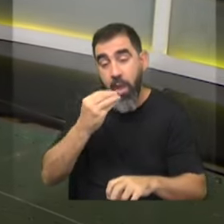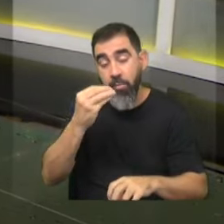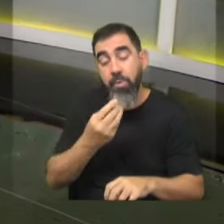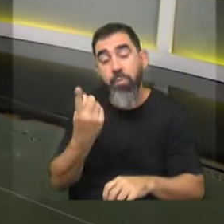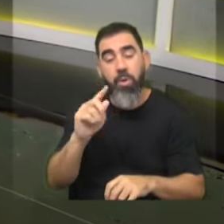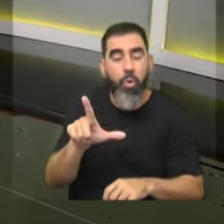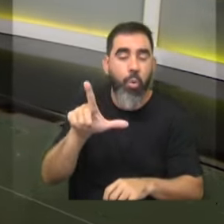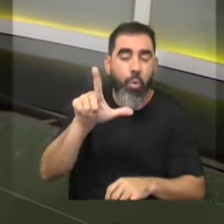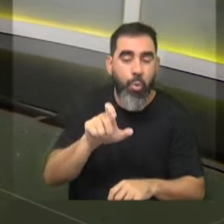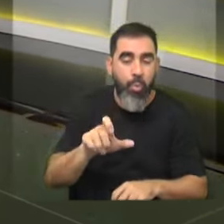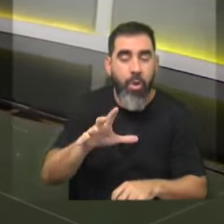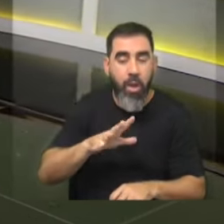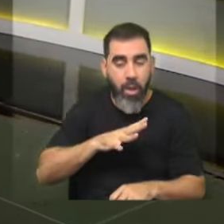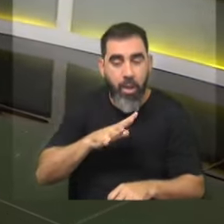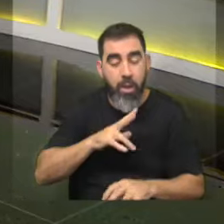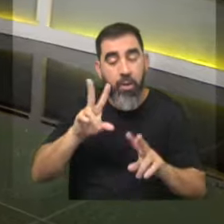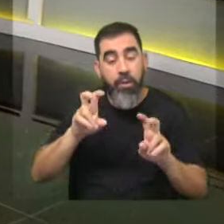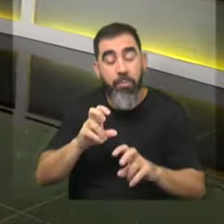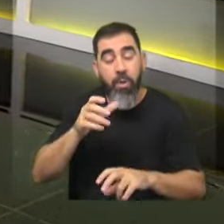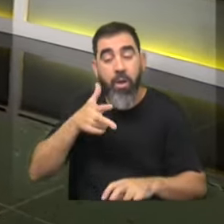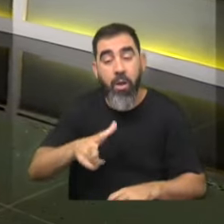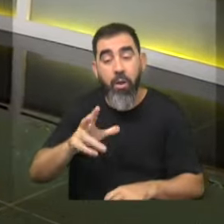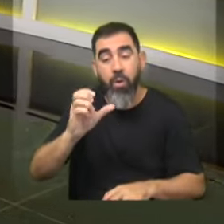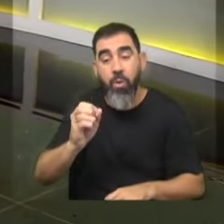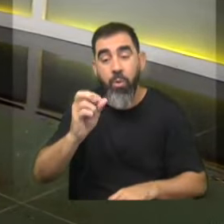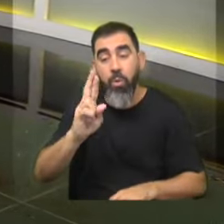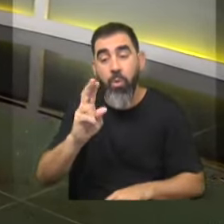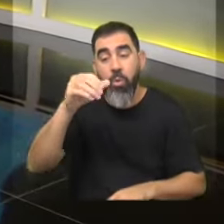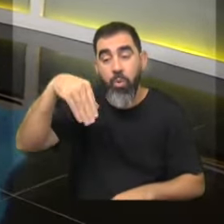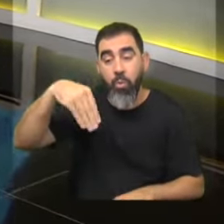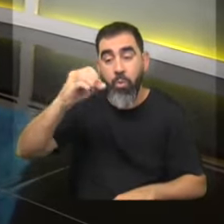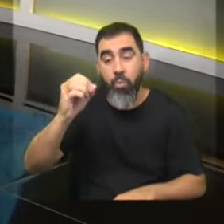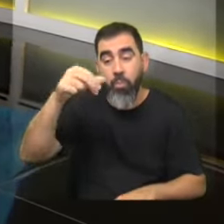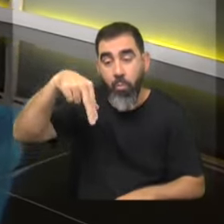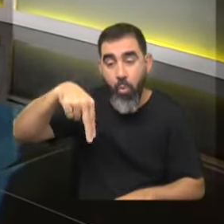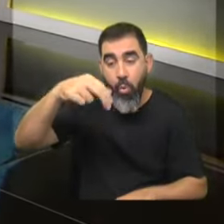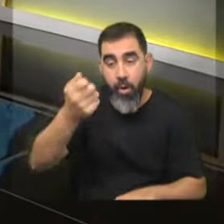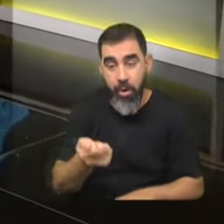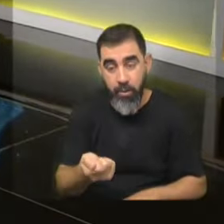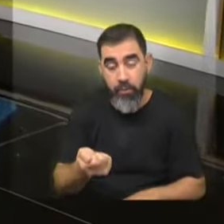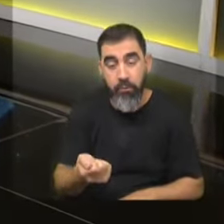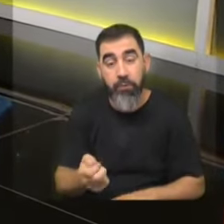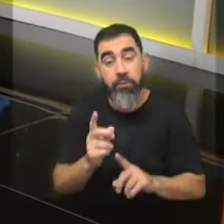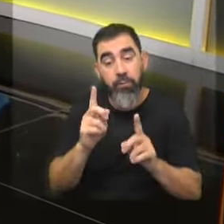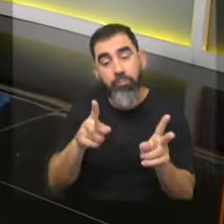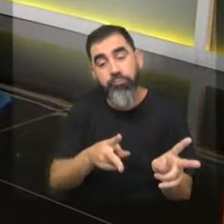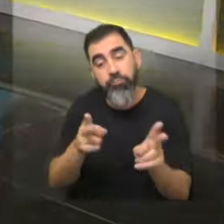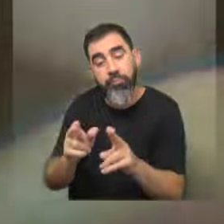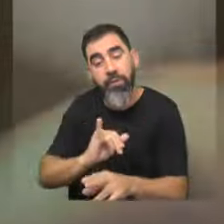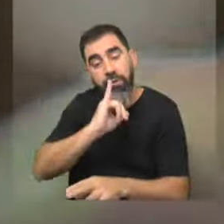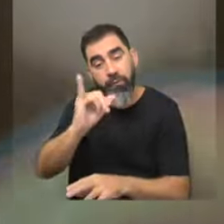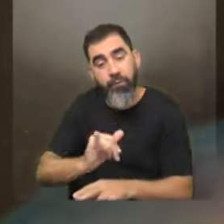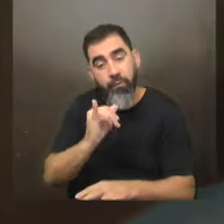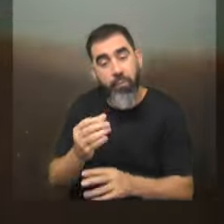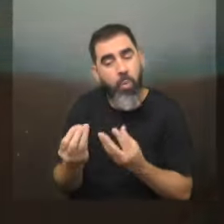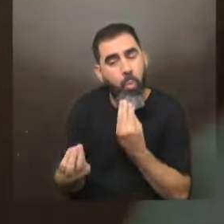obviamente hay un rol de las hormonas que tienen que ver con todo este proceso Y también en esta otra parte del informe,